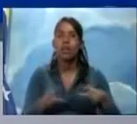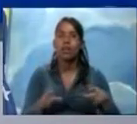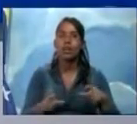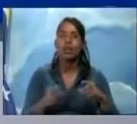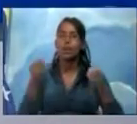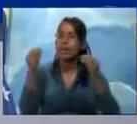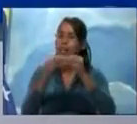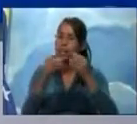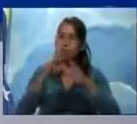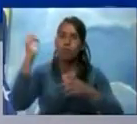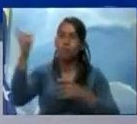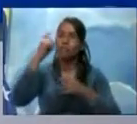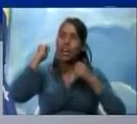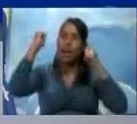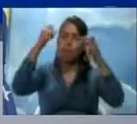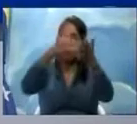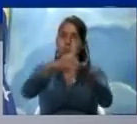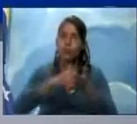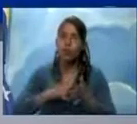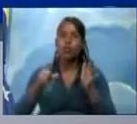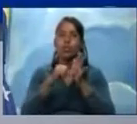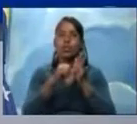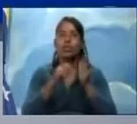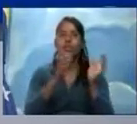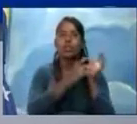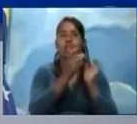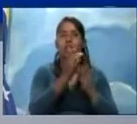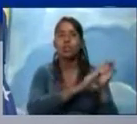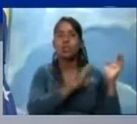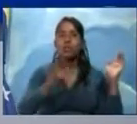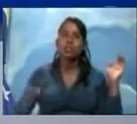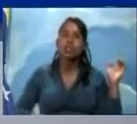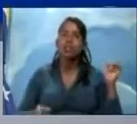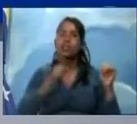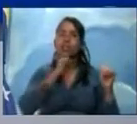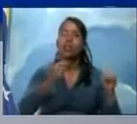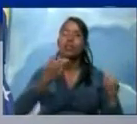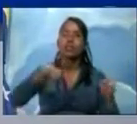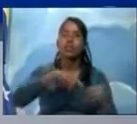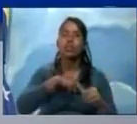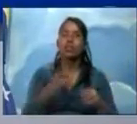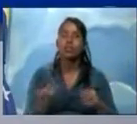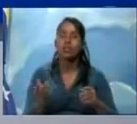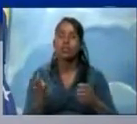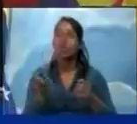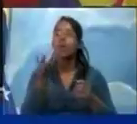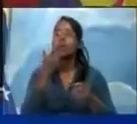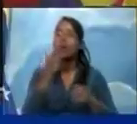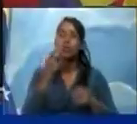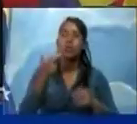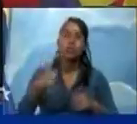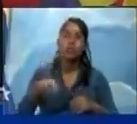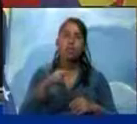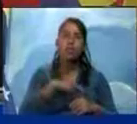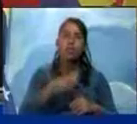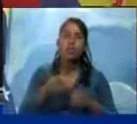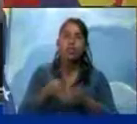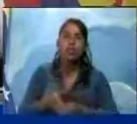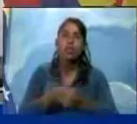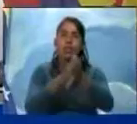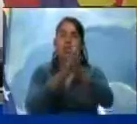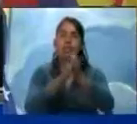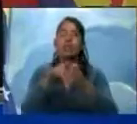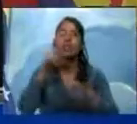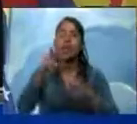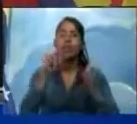el equipo campeón, donde Jesucristo es nuestro ejemplo, nuestro capitán, nuestro guía.